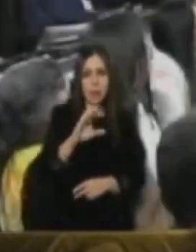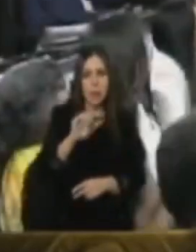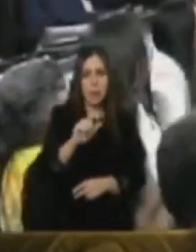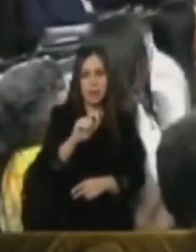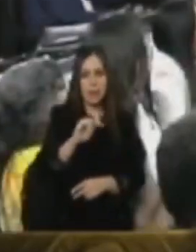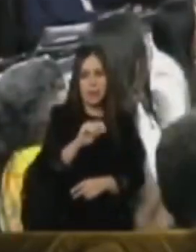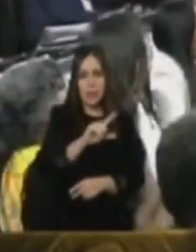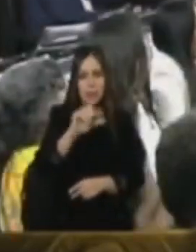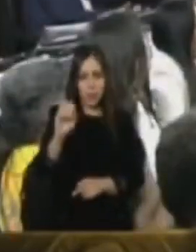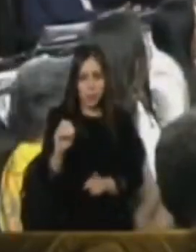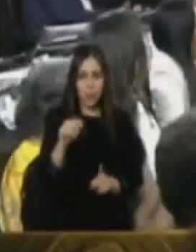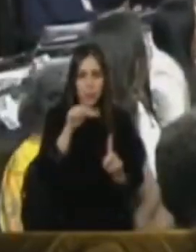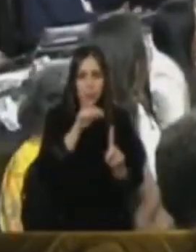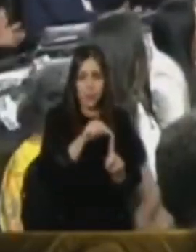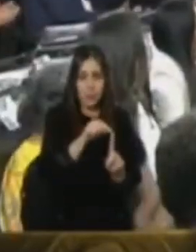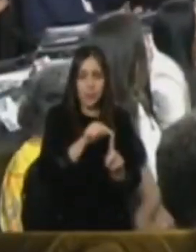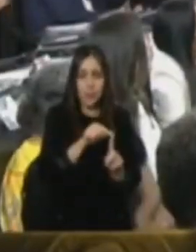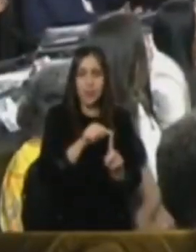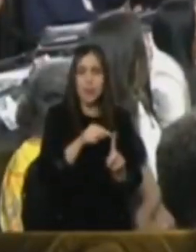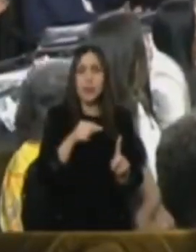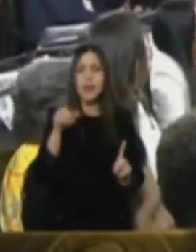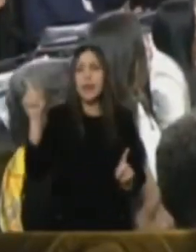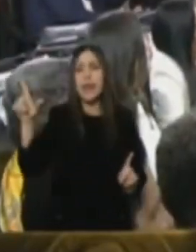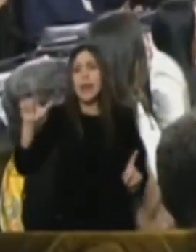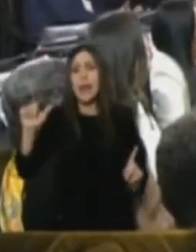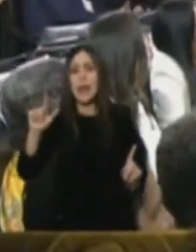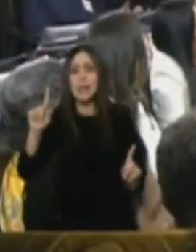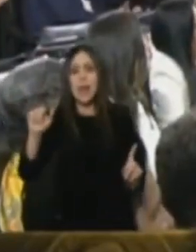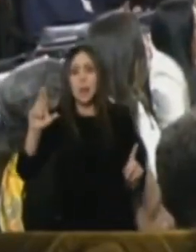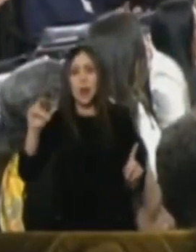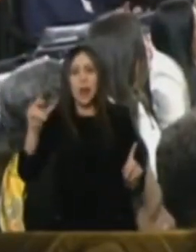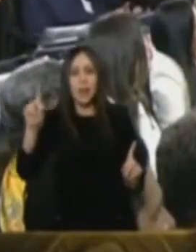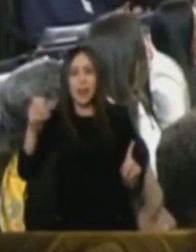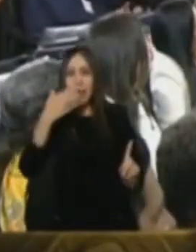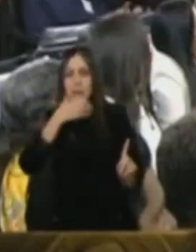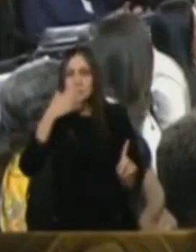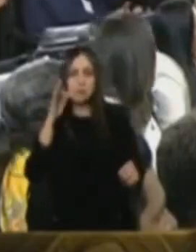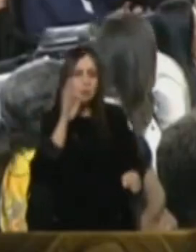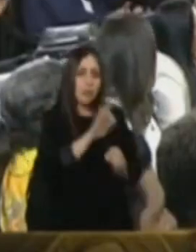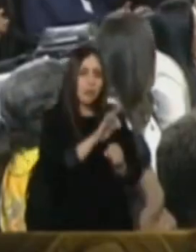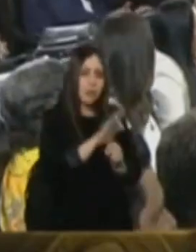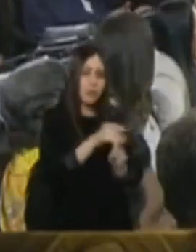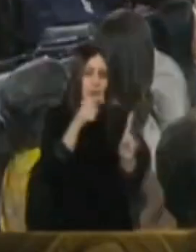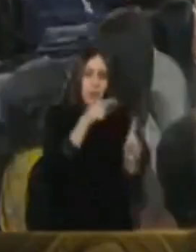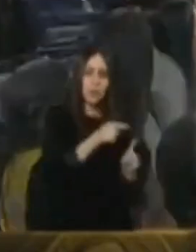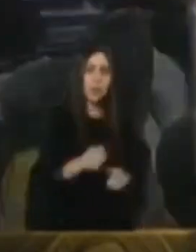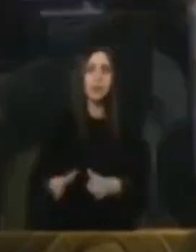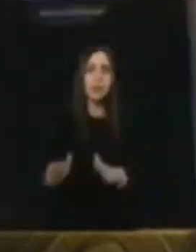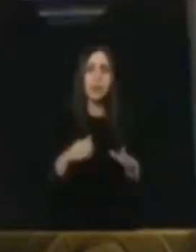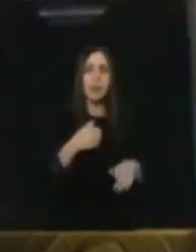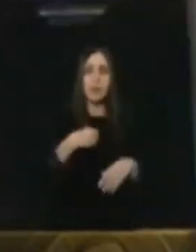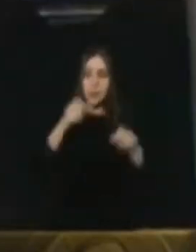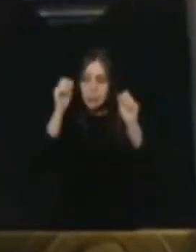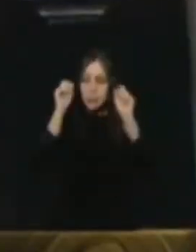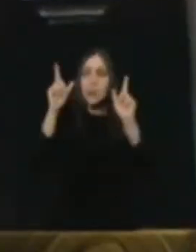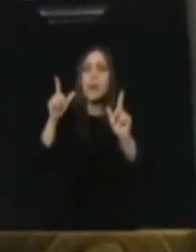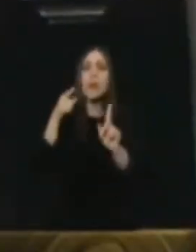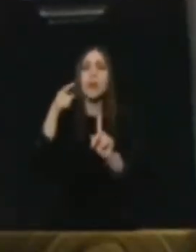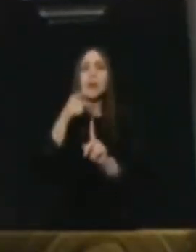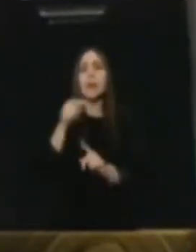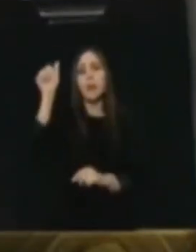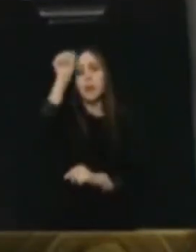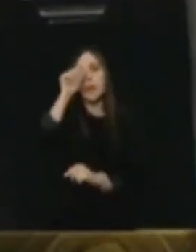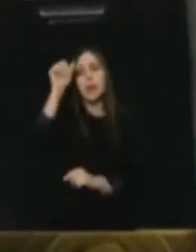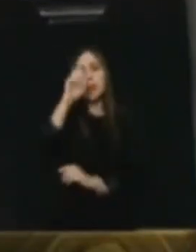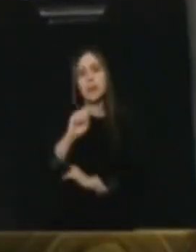protegido por don Lázaro Cárdenas. Admiré al obispo Samuel Ruiz,